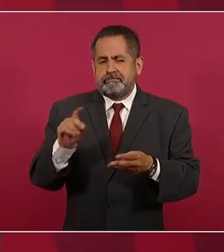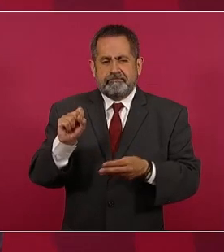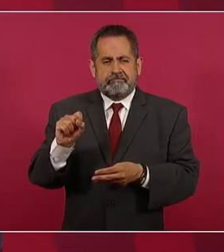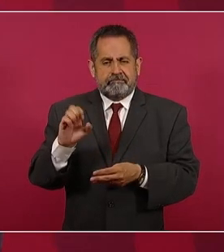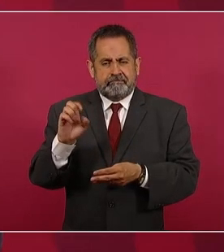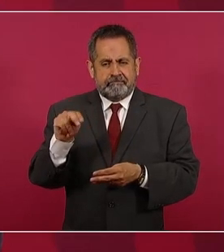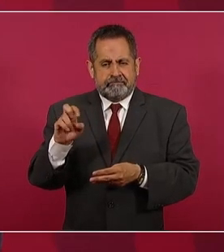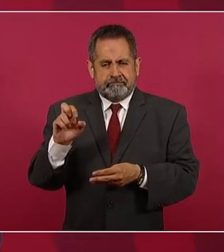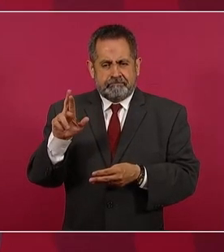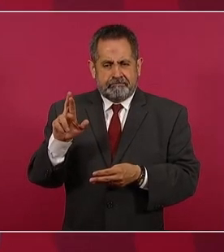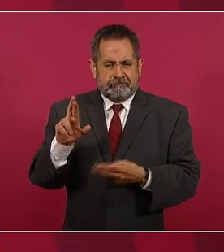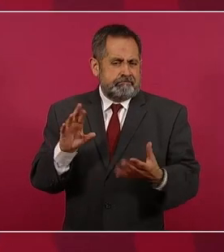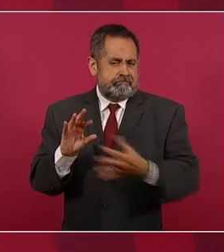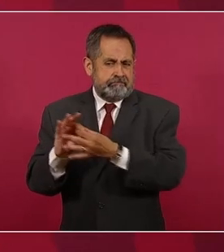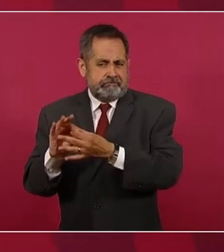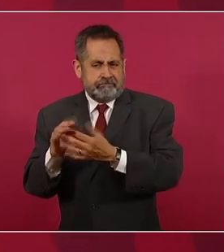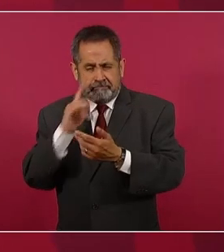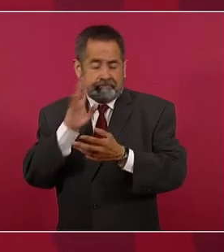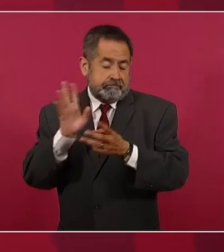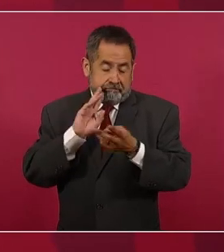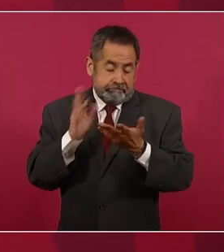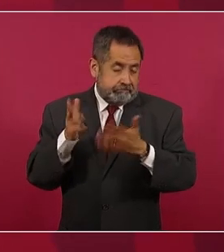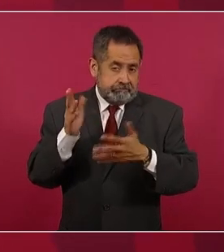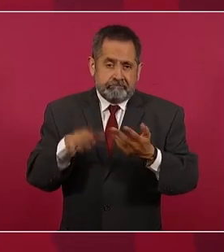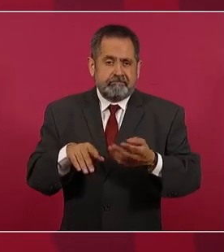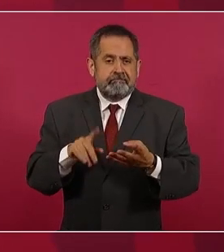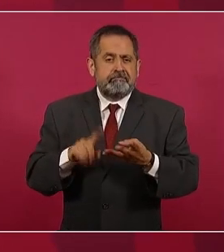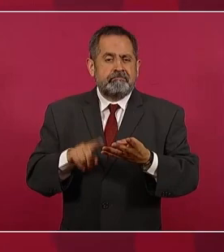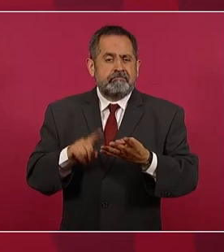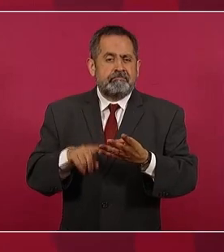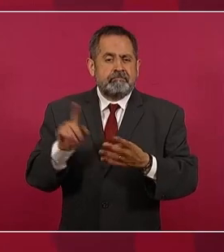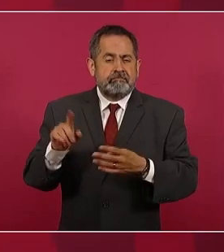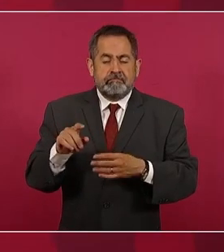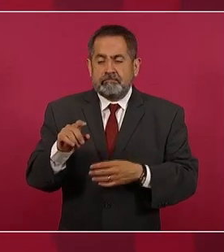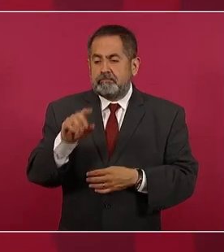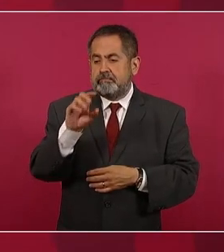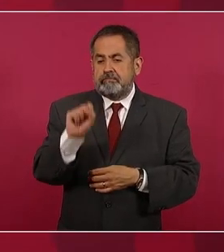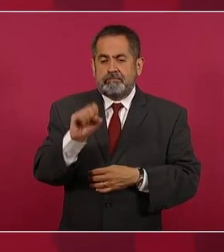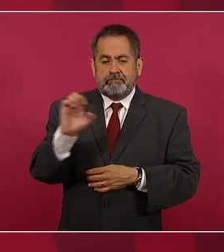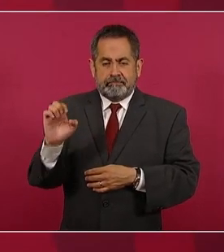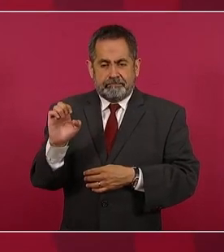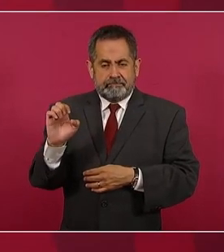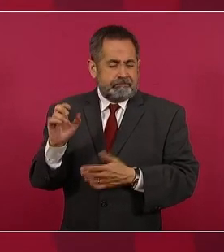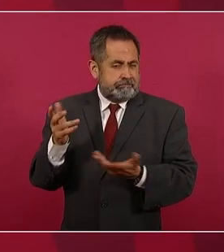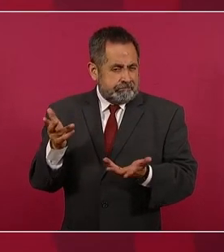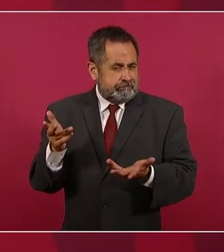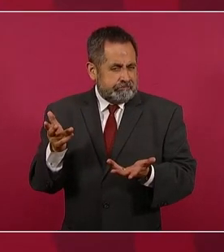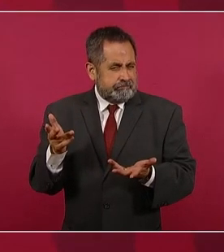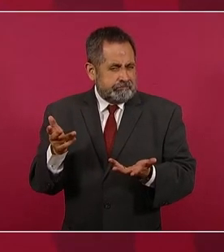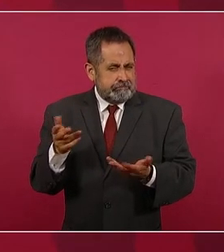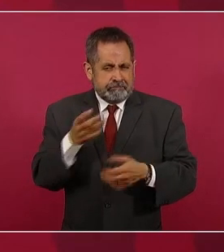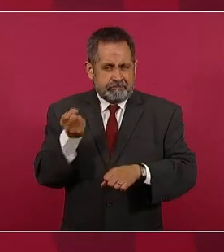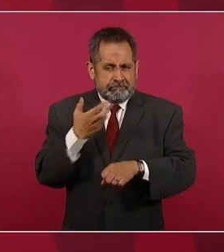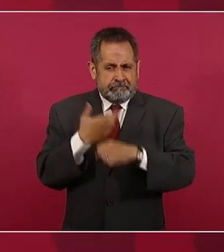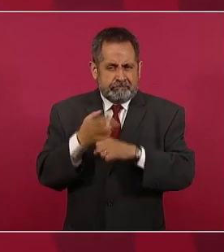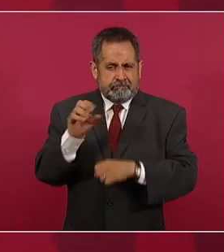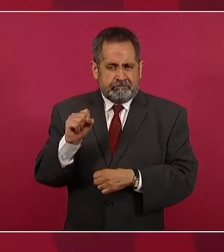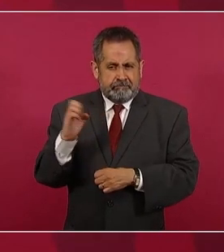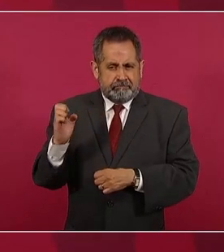Energía, si puede ser la Secretaría de Economía. O sea,